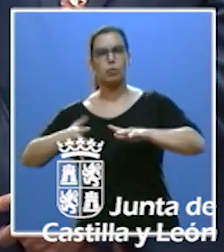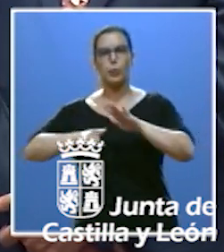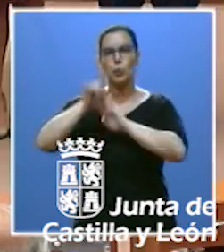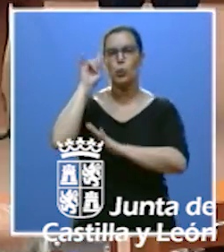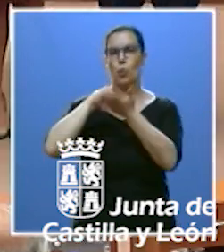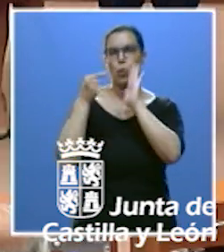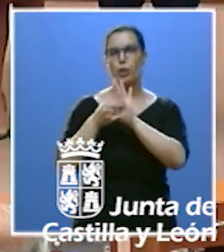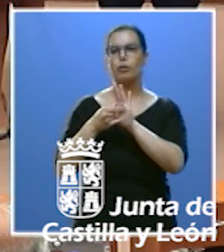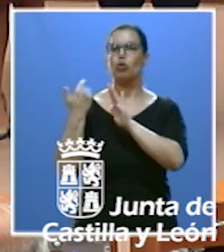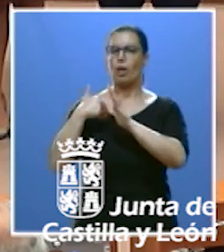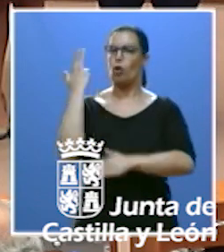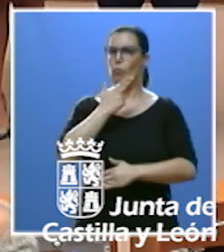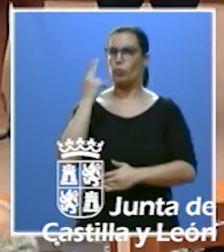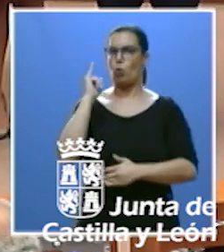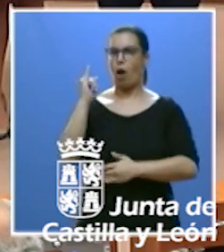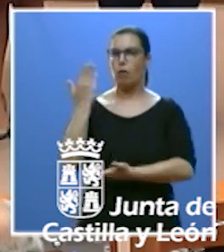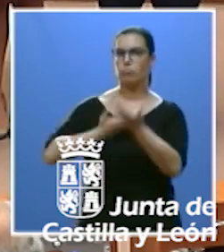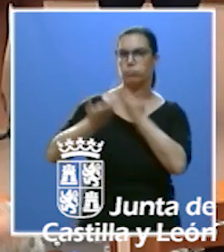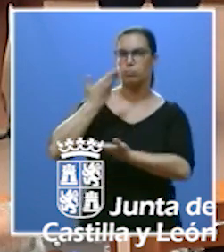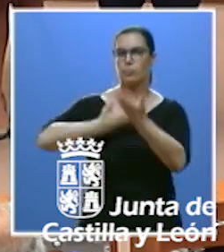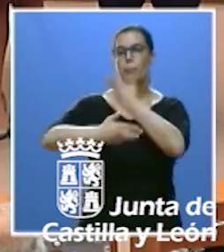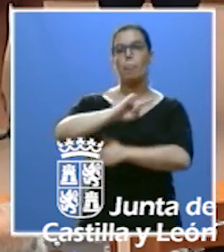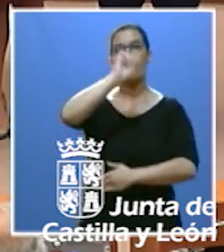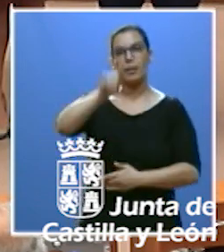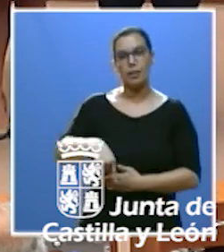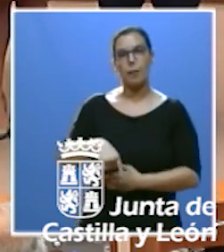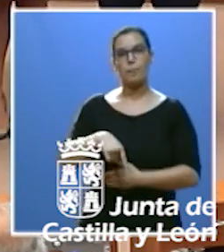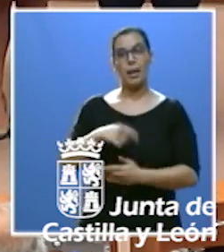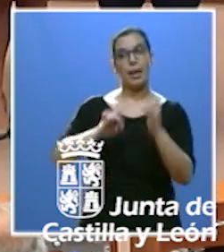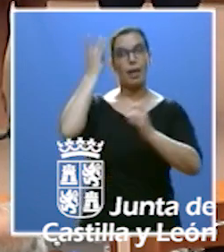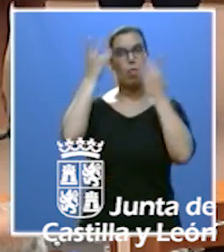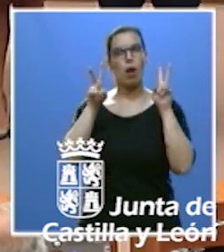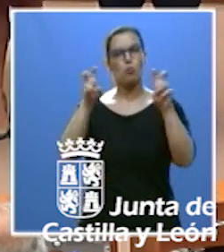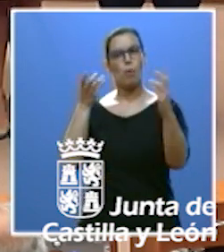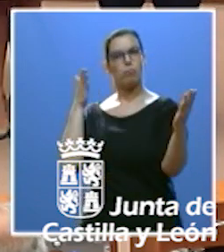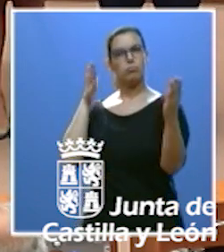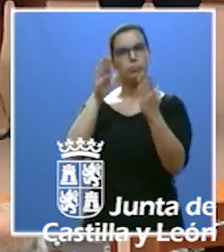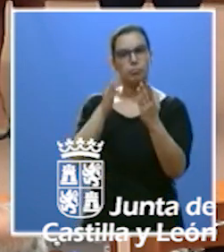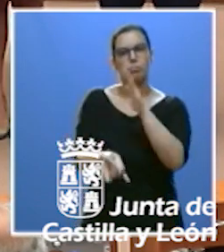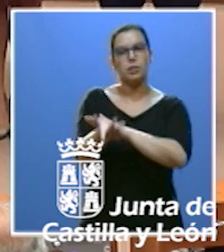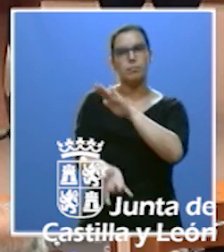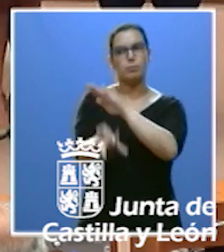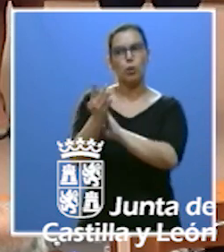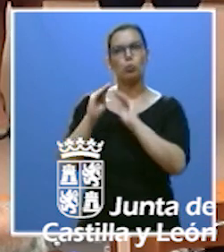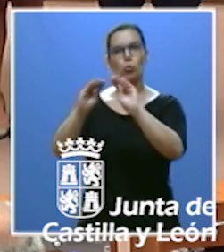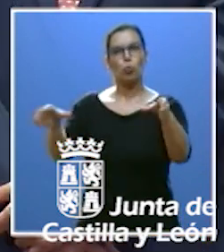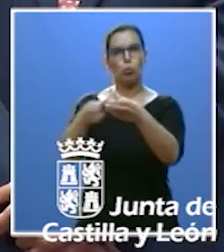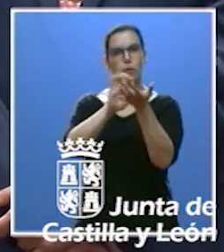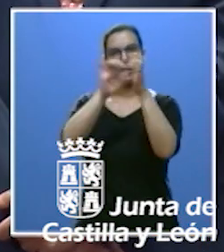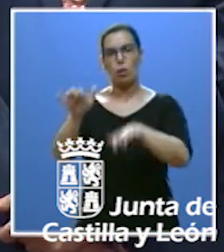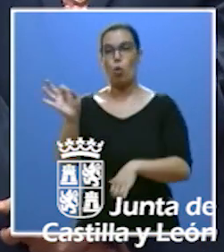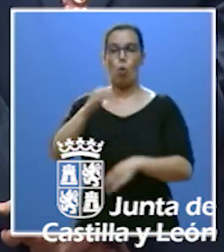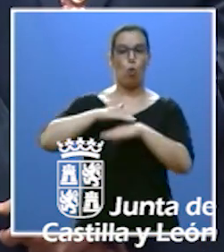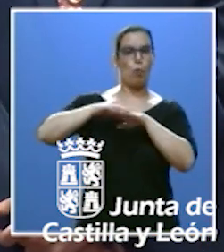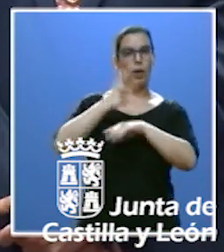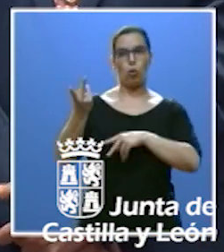que ya estamos comprometidos, así como para abordar nuevas iniciativas que surjan desde la Junta de Castilla y León o desde el Gobierno